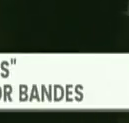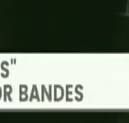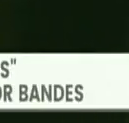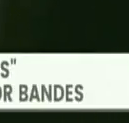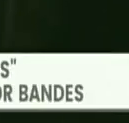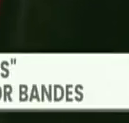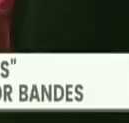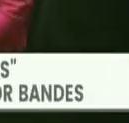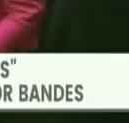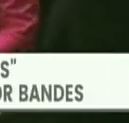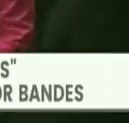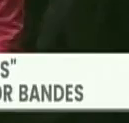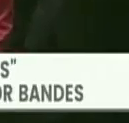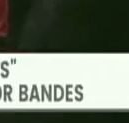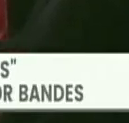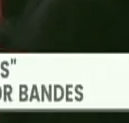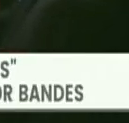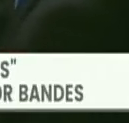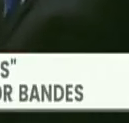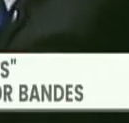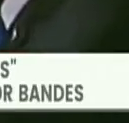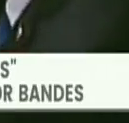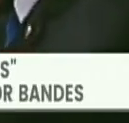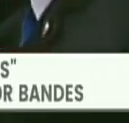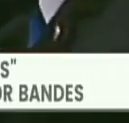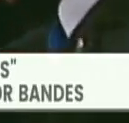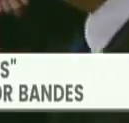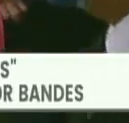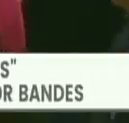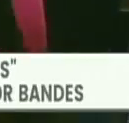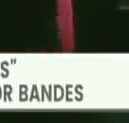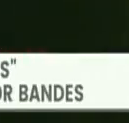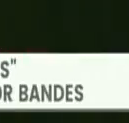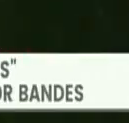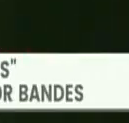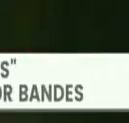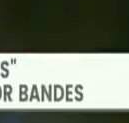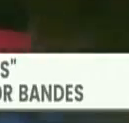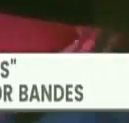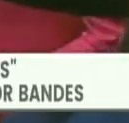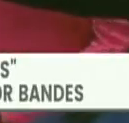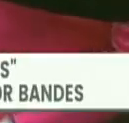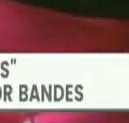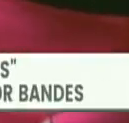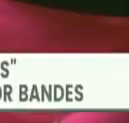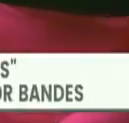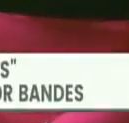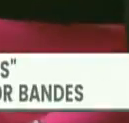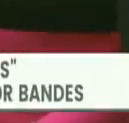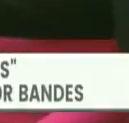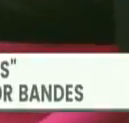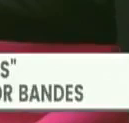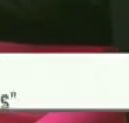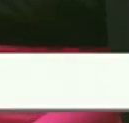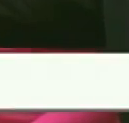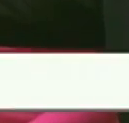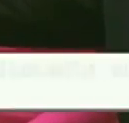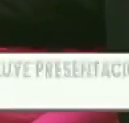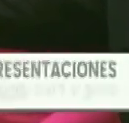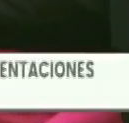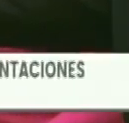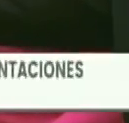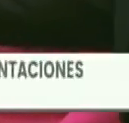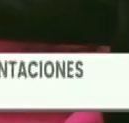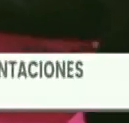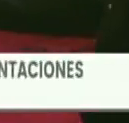importantes discursos del presidente Xi Jinping en el año 2017. Copilados por